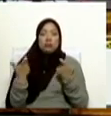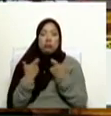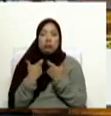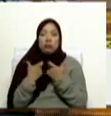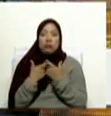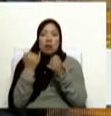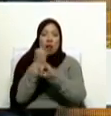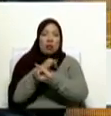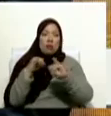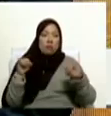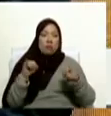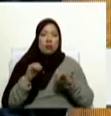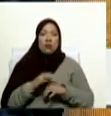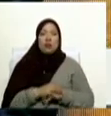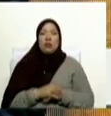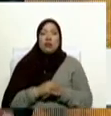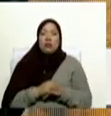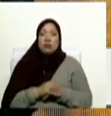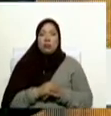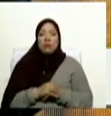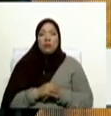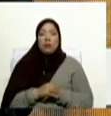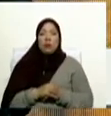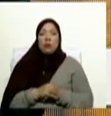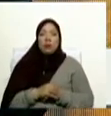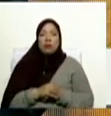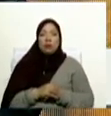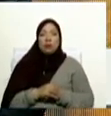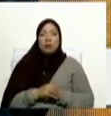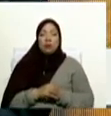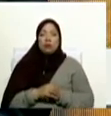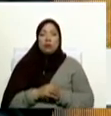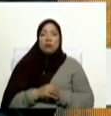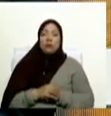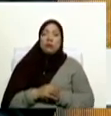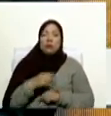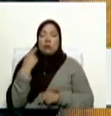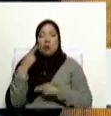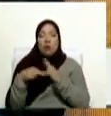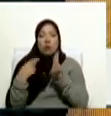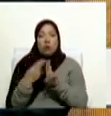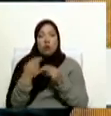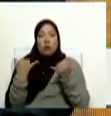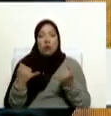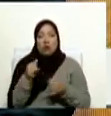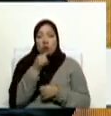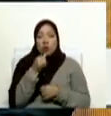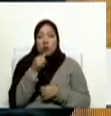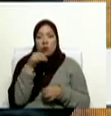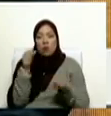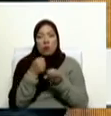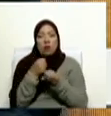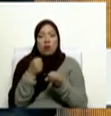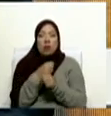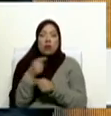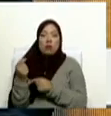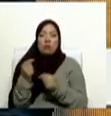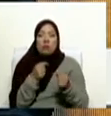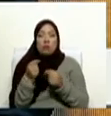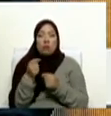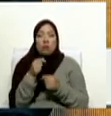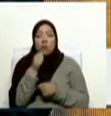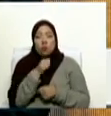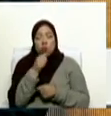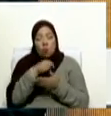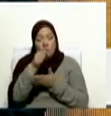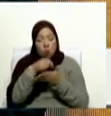de Independencia sobre la la capitulación podemos decir lo siguiente el brigadier Manuel carrer y colina al Rendirse y firmar